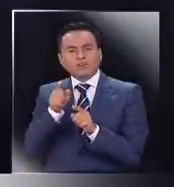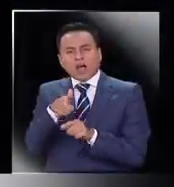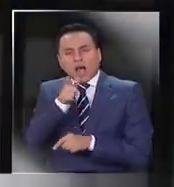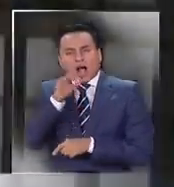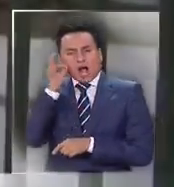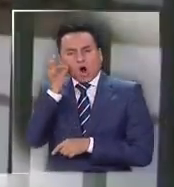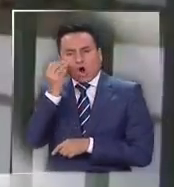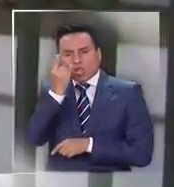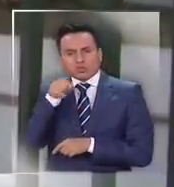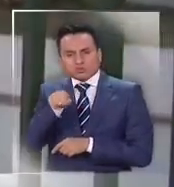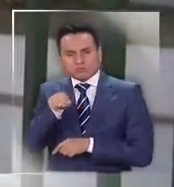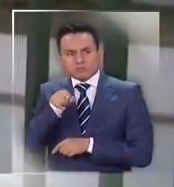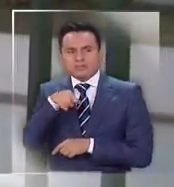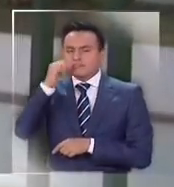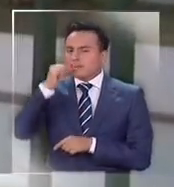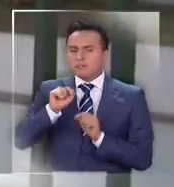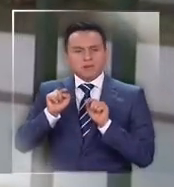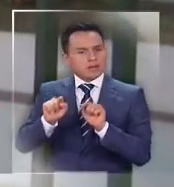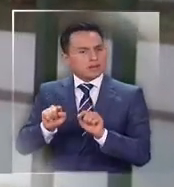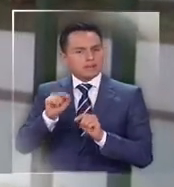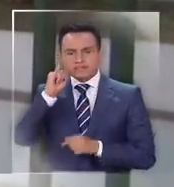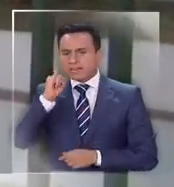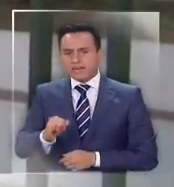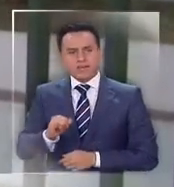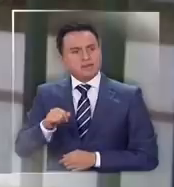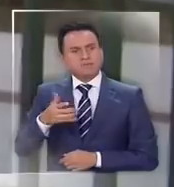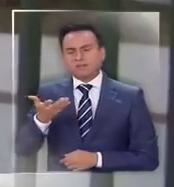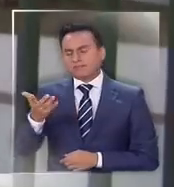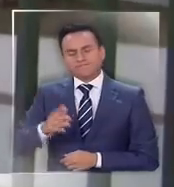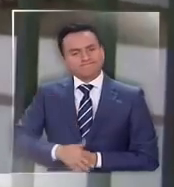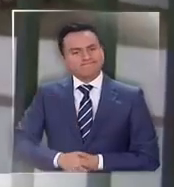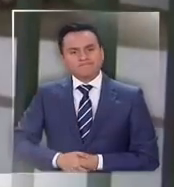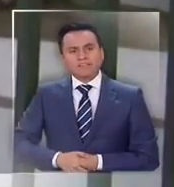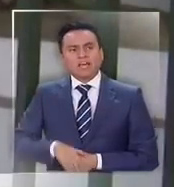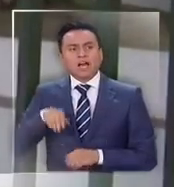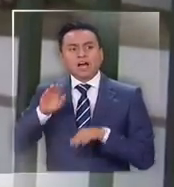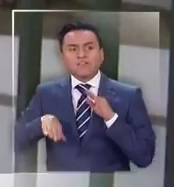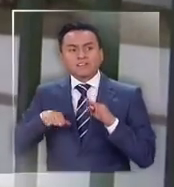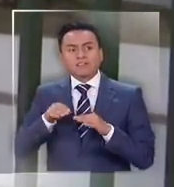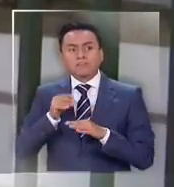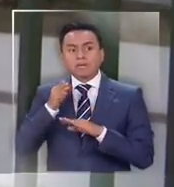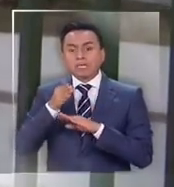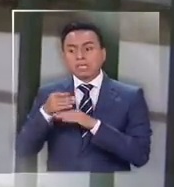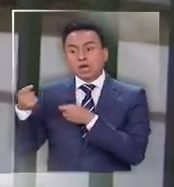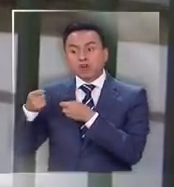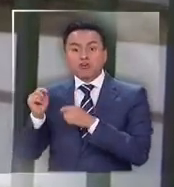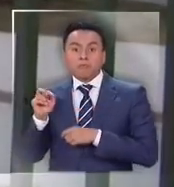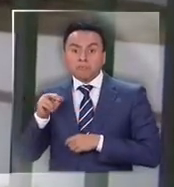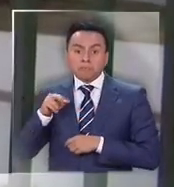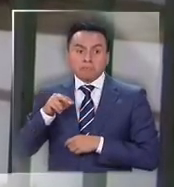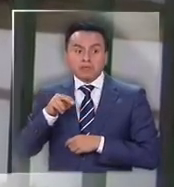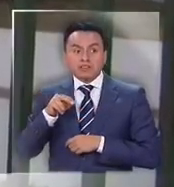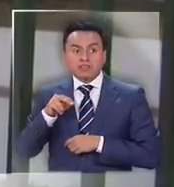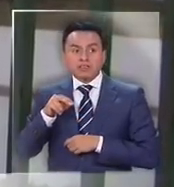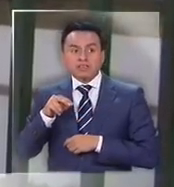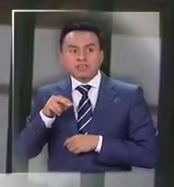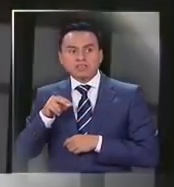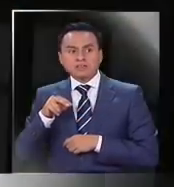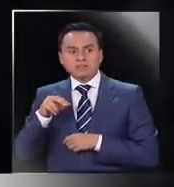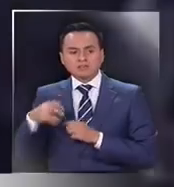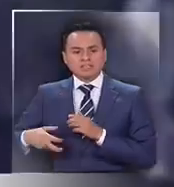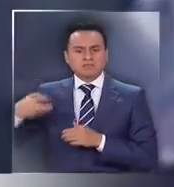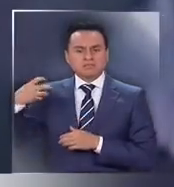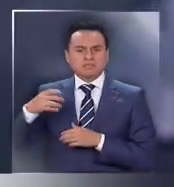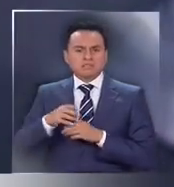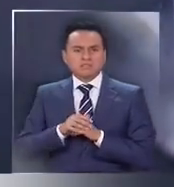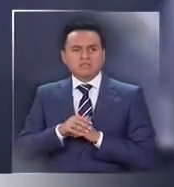alcohólicos. Siempre pasa acá. Pucha, hay veces que uno viene del negocio, nunca le meten la mano.